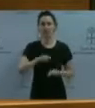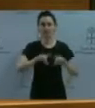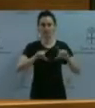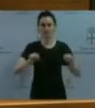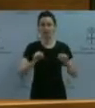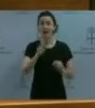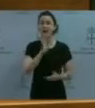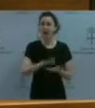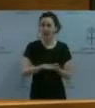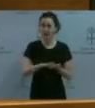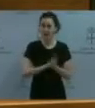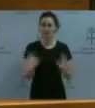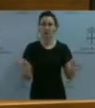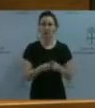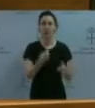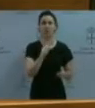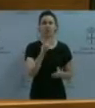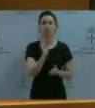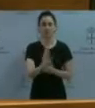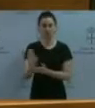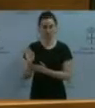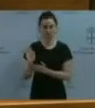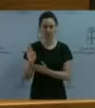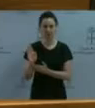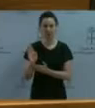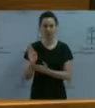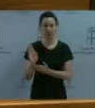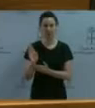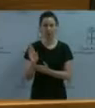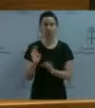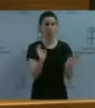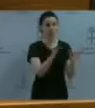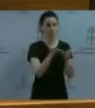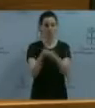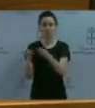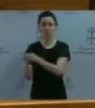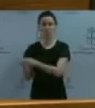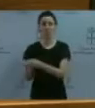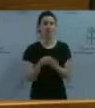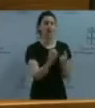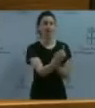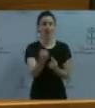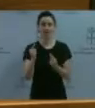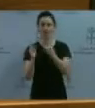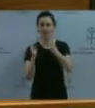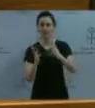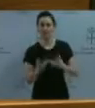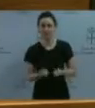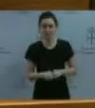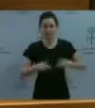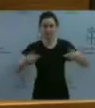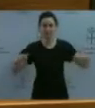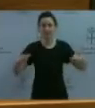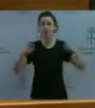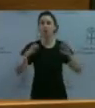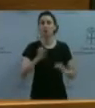Portavoces, cada grupo parlamentario podrá intervenir de menor a mayor por no más de 4 minutos cada uno. Tiene la palabra el Grupo Parlamentario